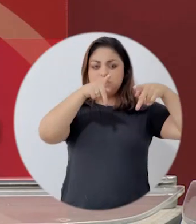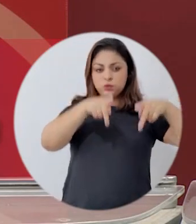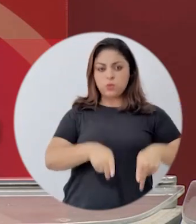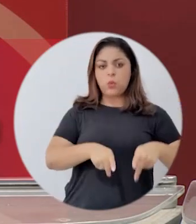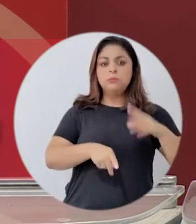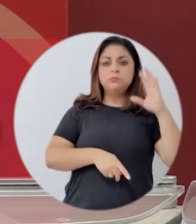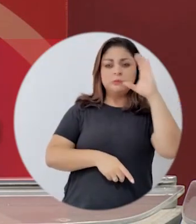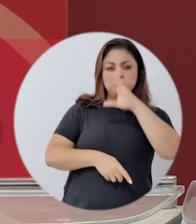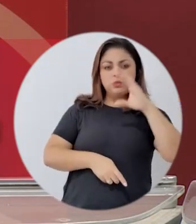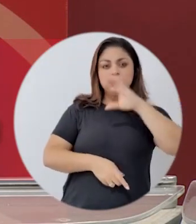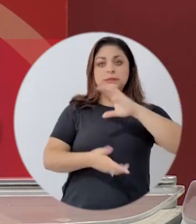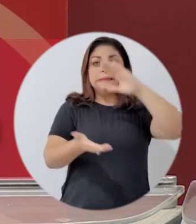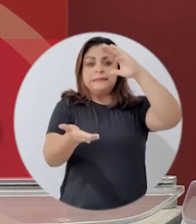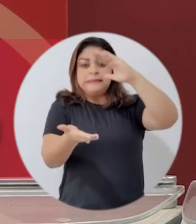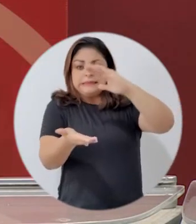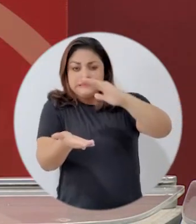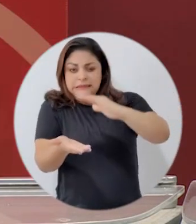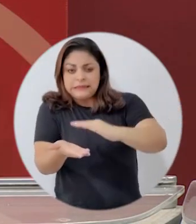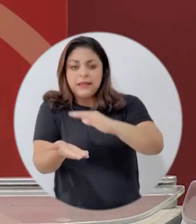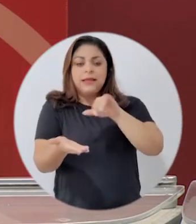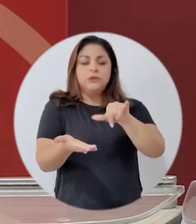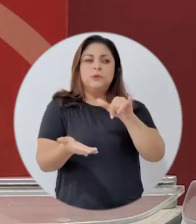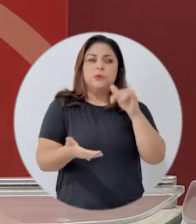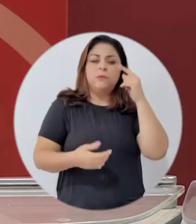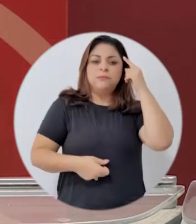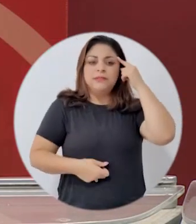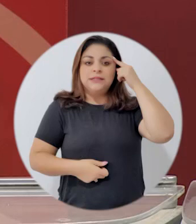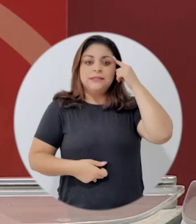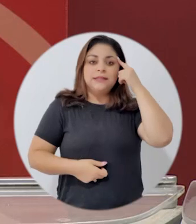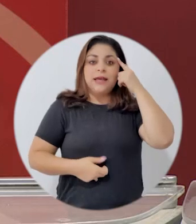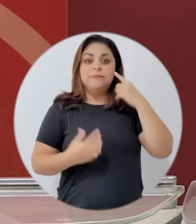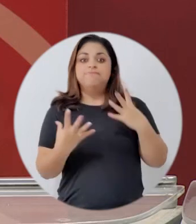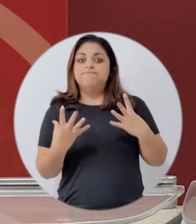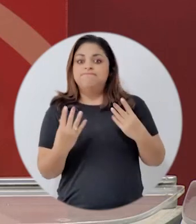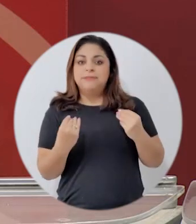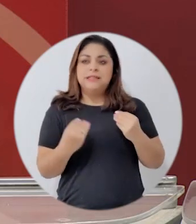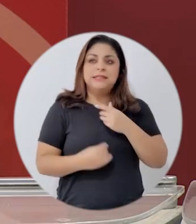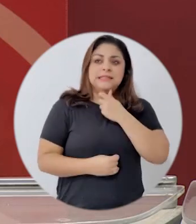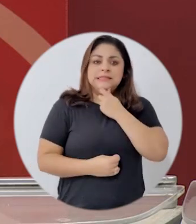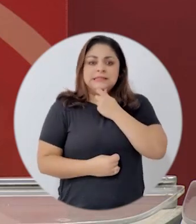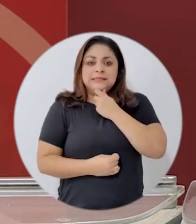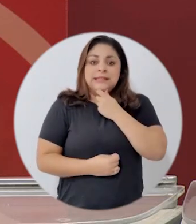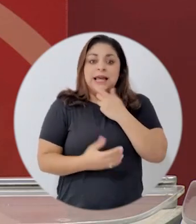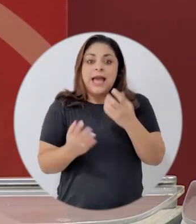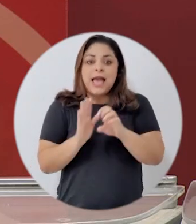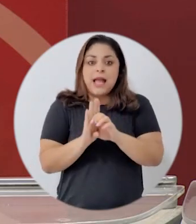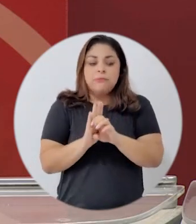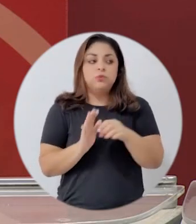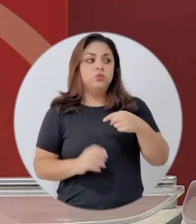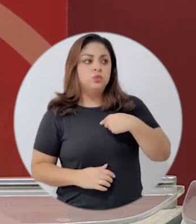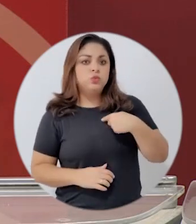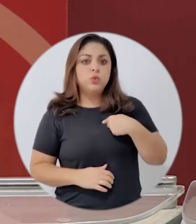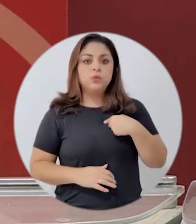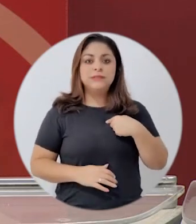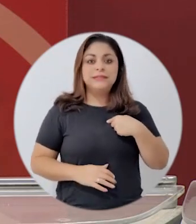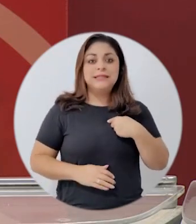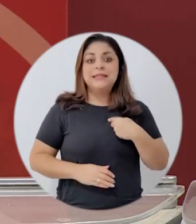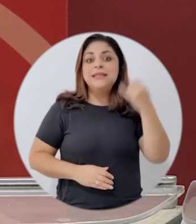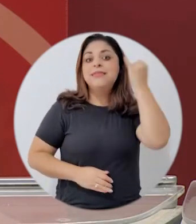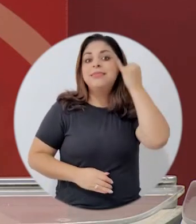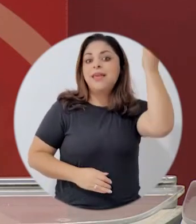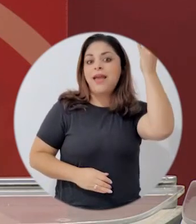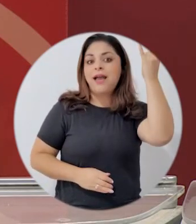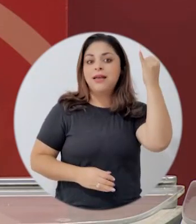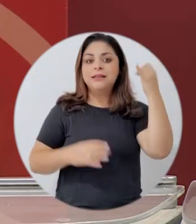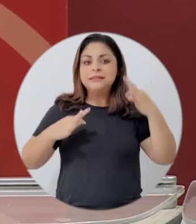gran miedo o la precaución que tienen las organizaciones de decir, es que si yo empiezo a trabajar una iniciativa